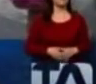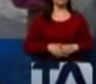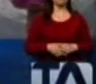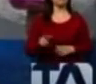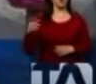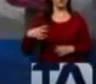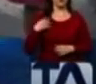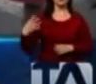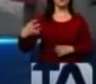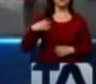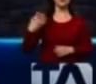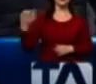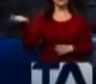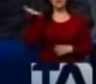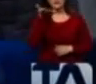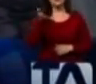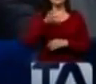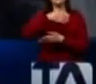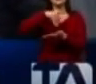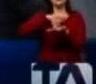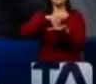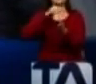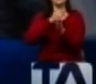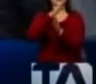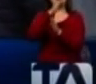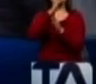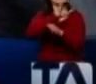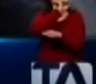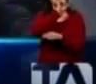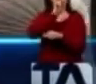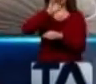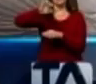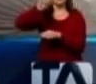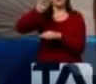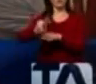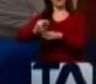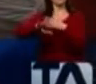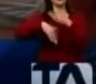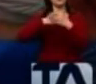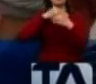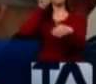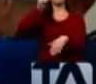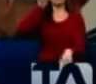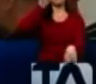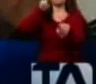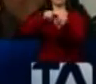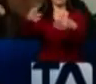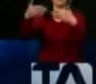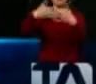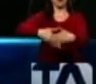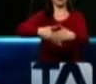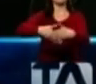Así protestaron los usuarios del Centro de Especialidades de San Juan, ubicado en el centro de Quito, ante su inconformidad por el cierre de la Casa de